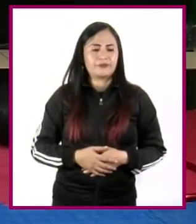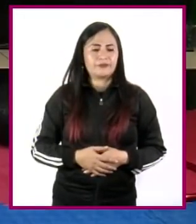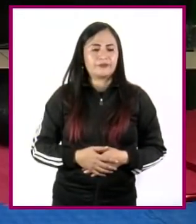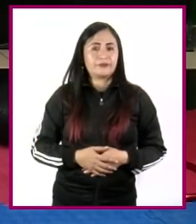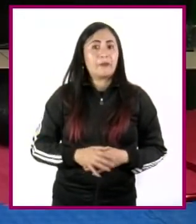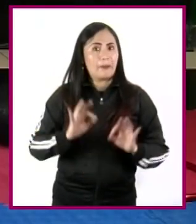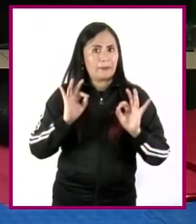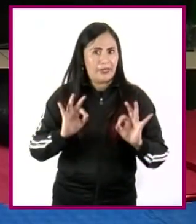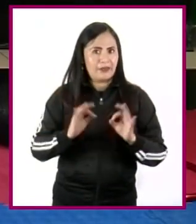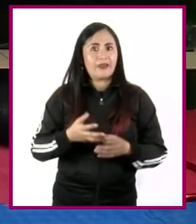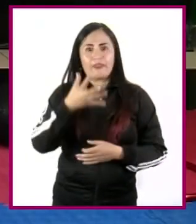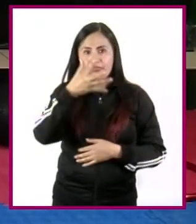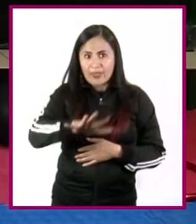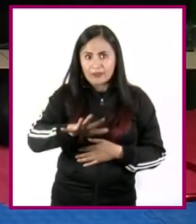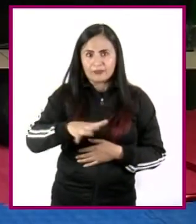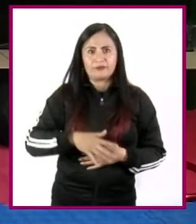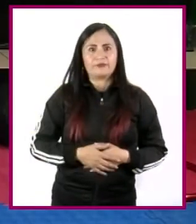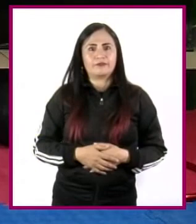Perfecto, 10.